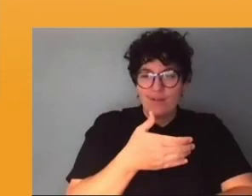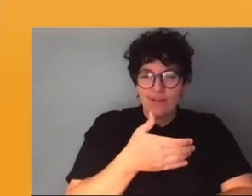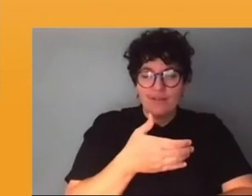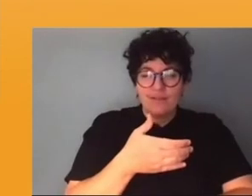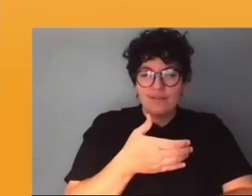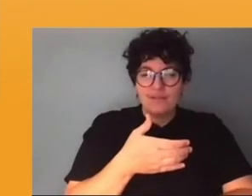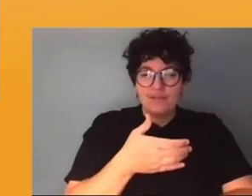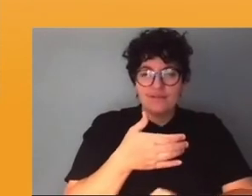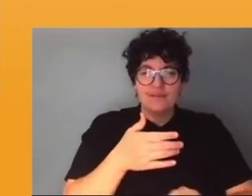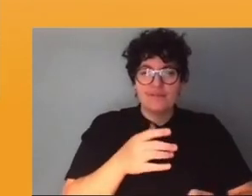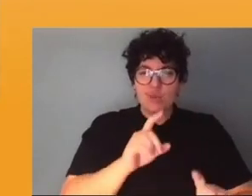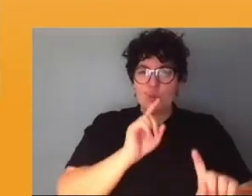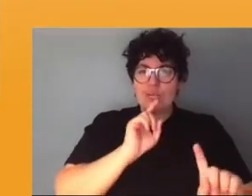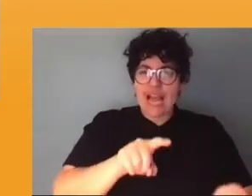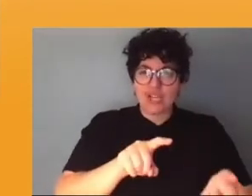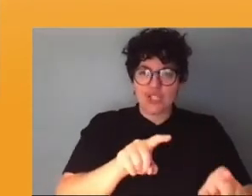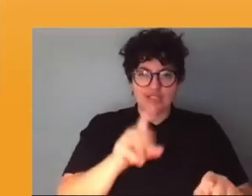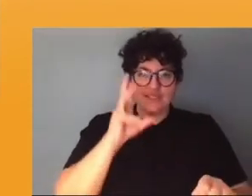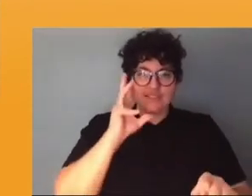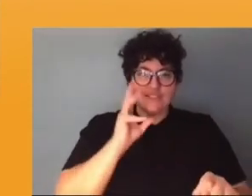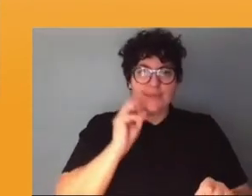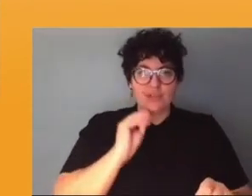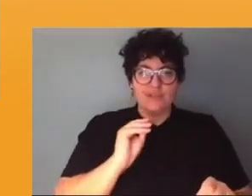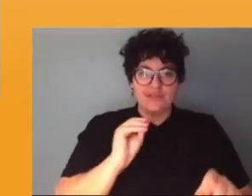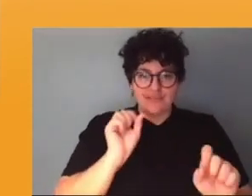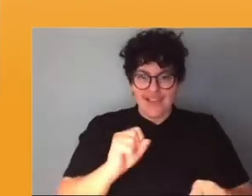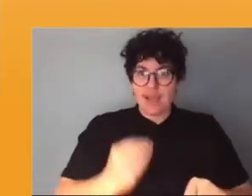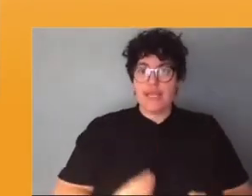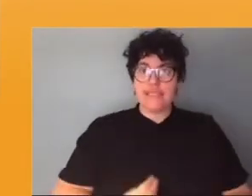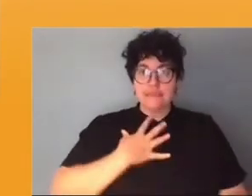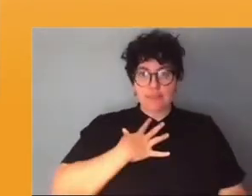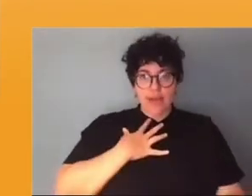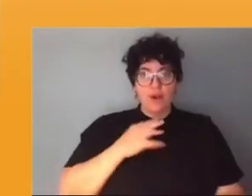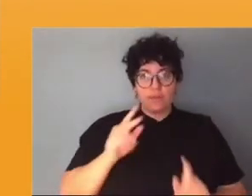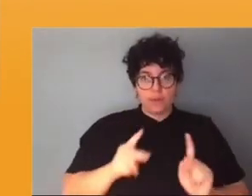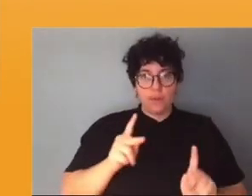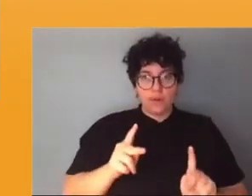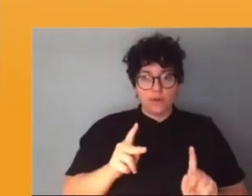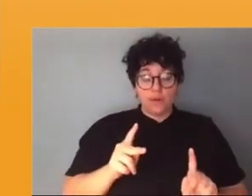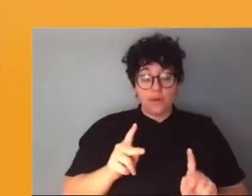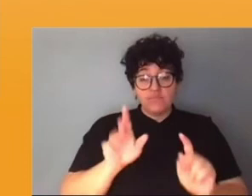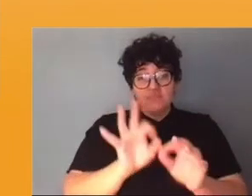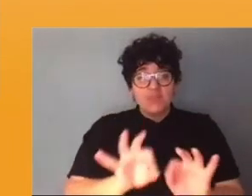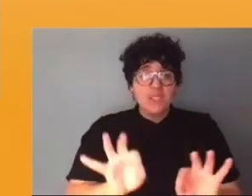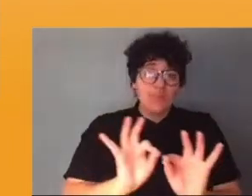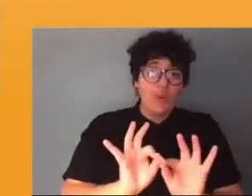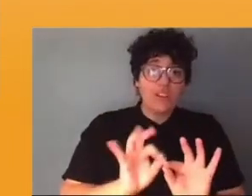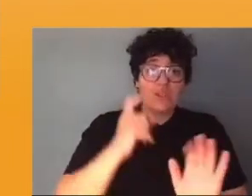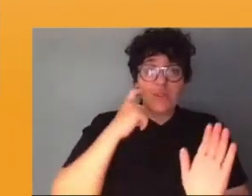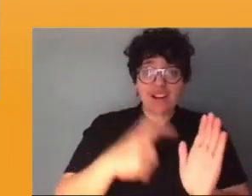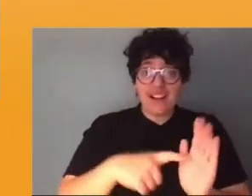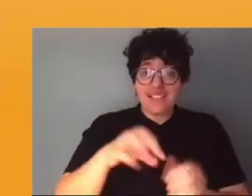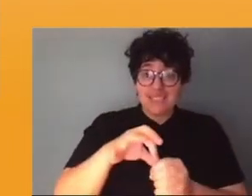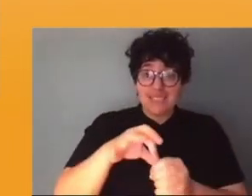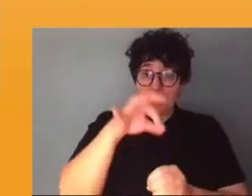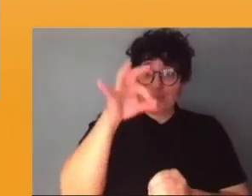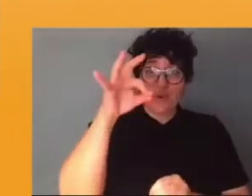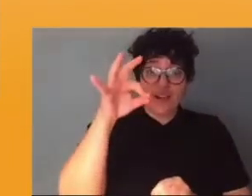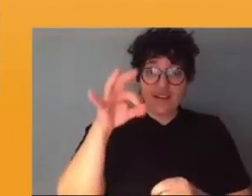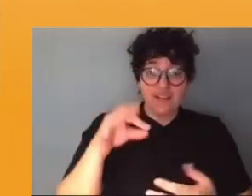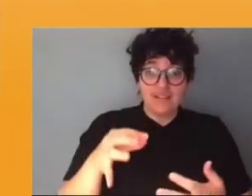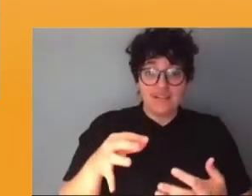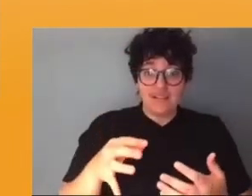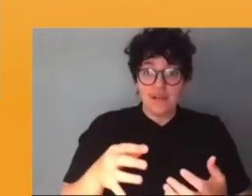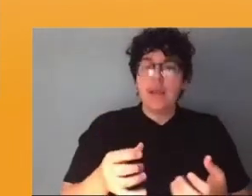Y reconocer a la espiritualidad de todo eso. Y para muchas personas, la danza